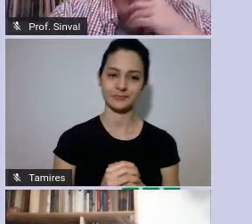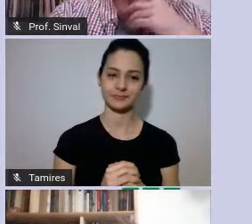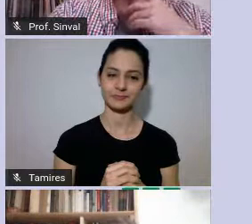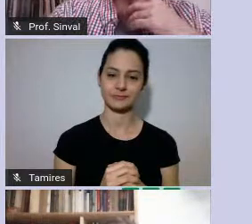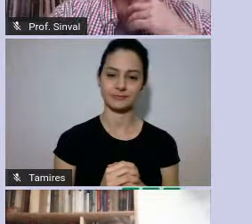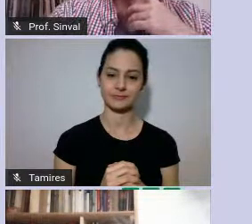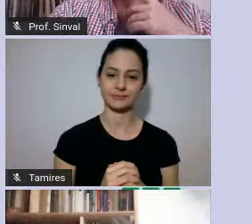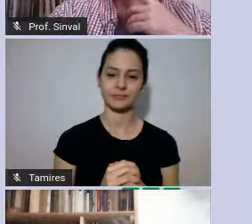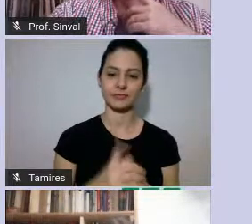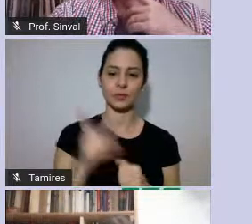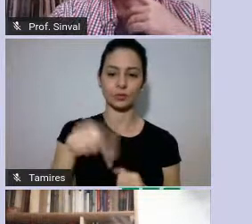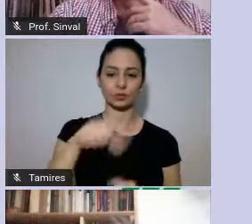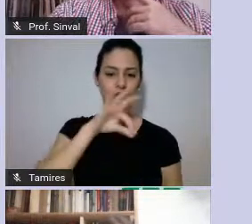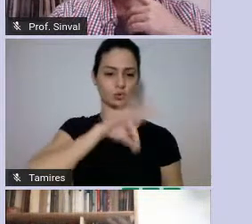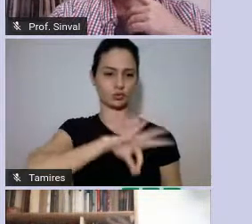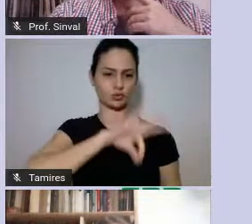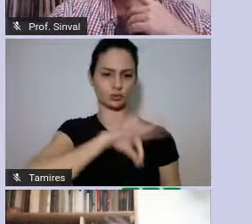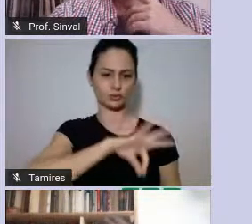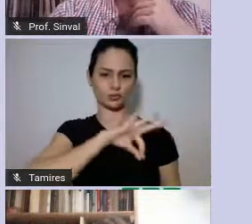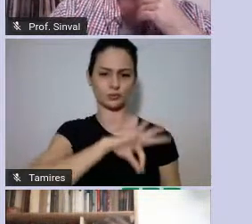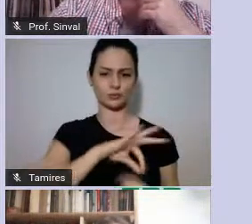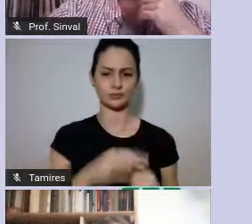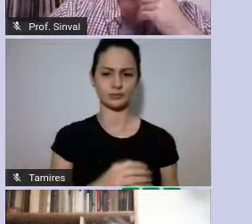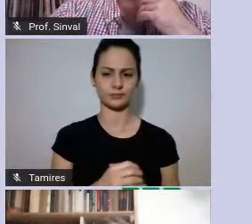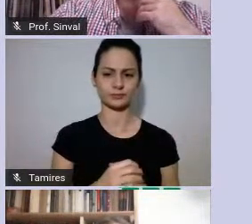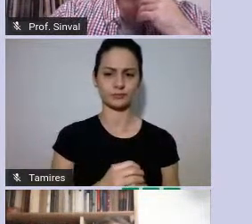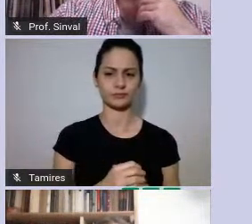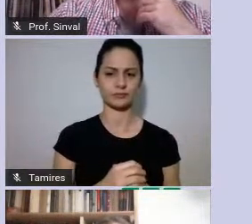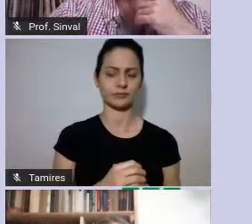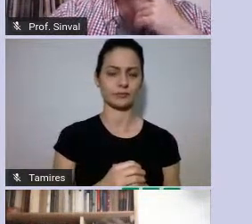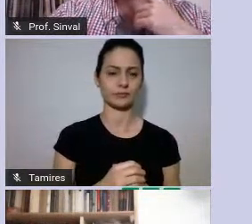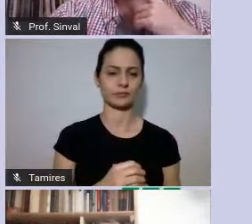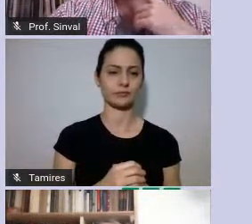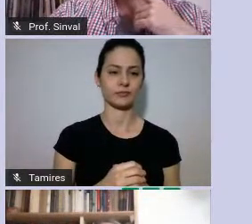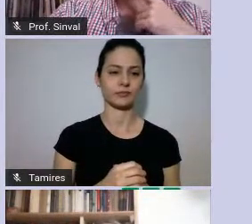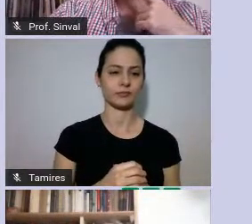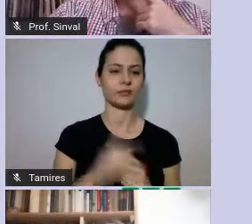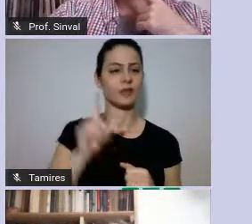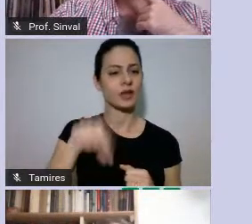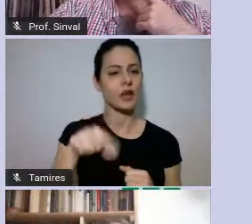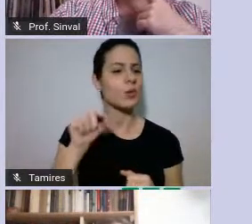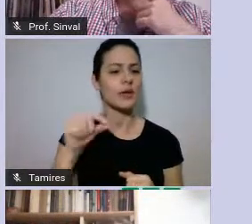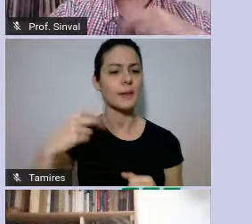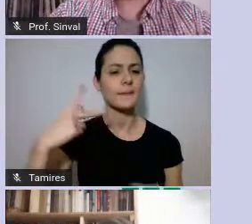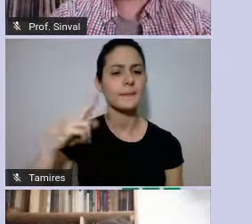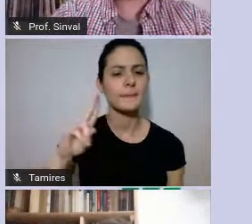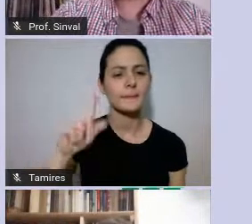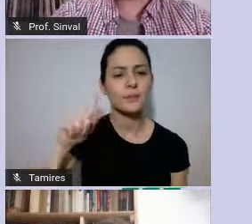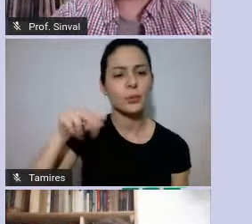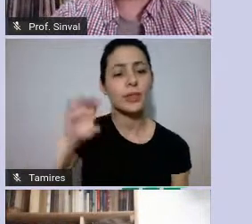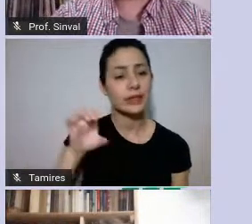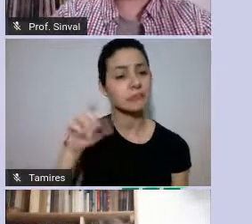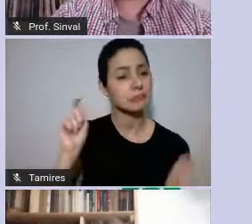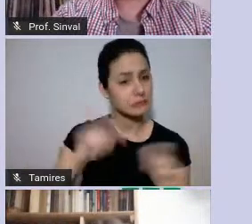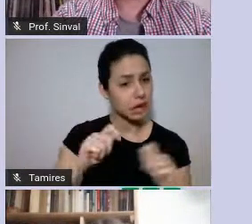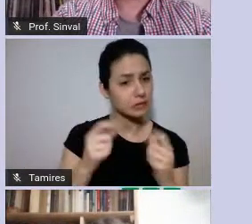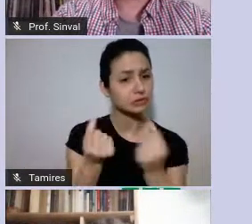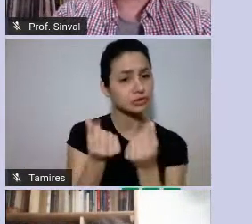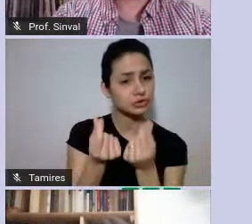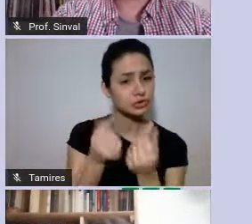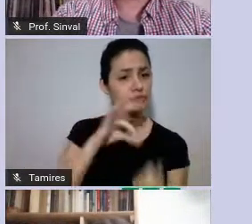la renta de, nos muestra que se estaba descubriendo que el pulque era un producto rentable. El